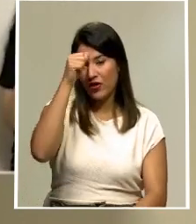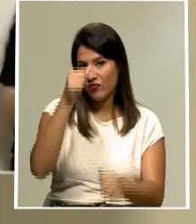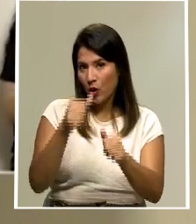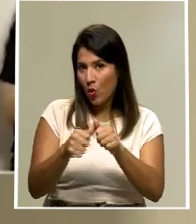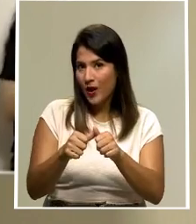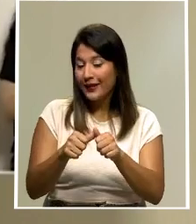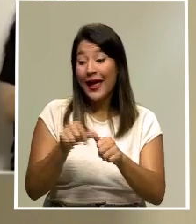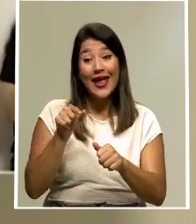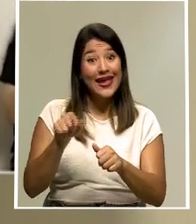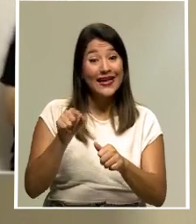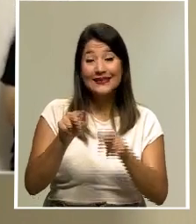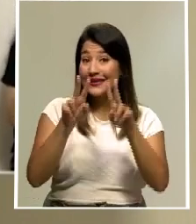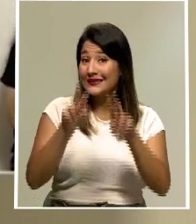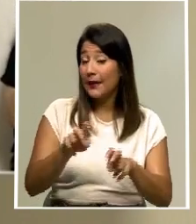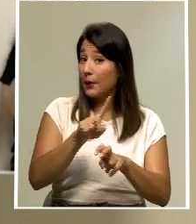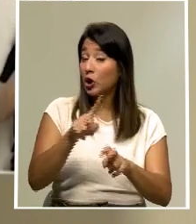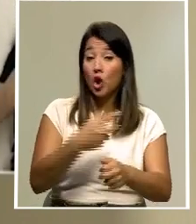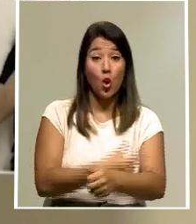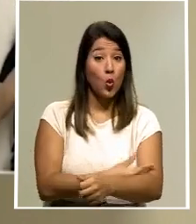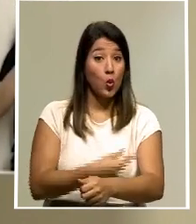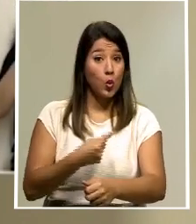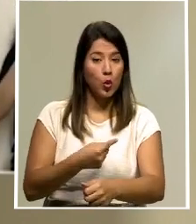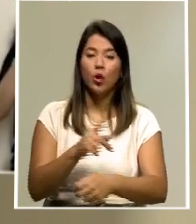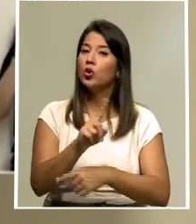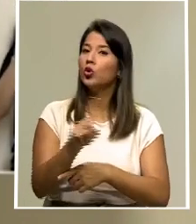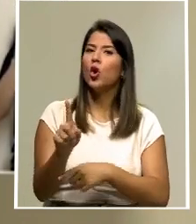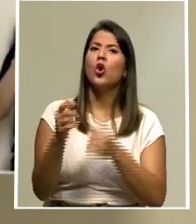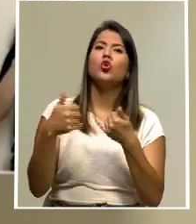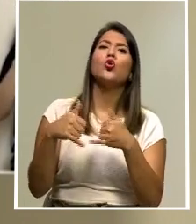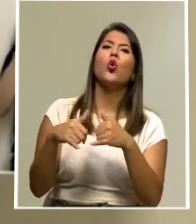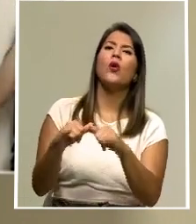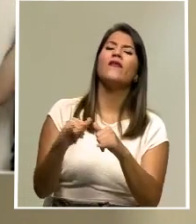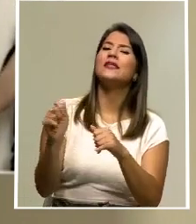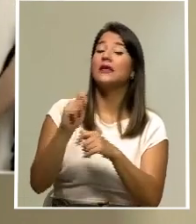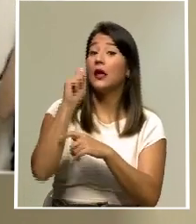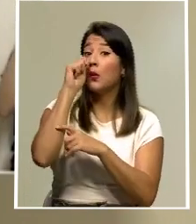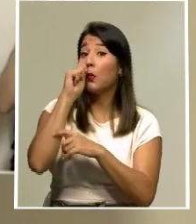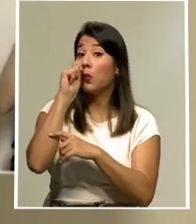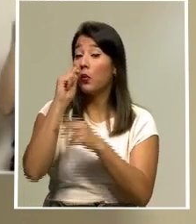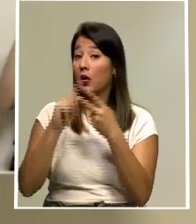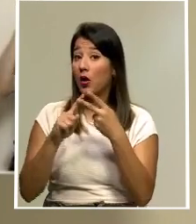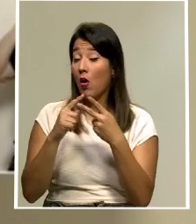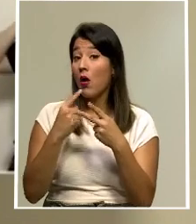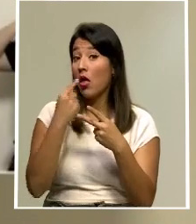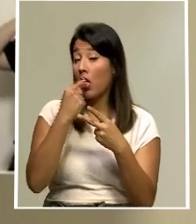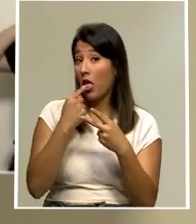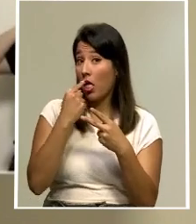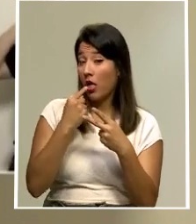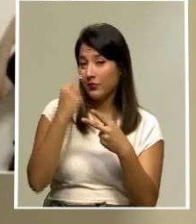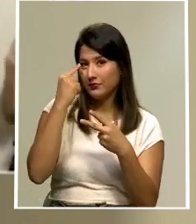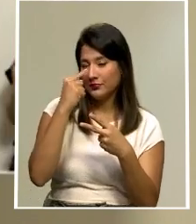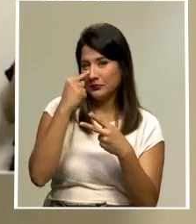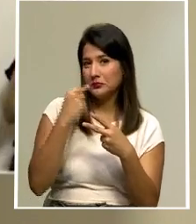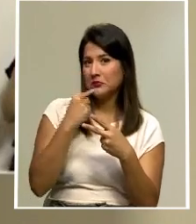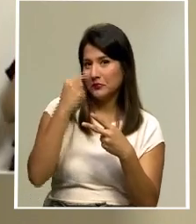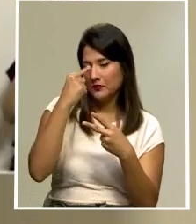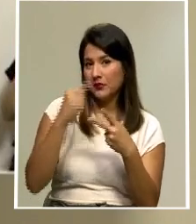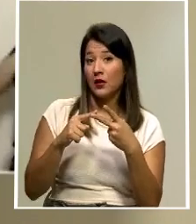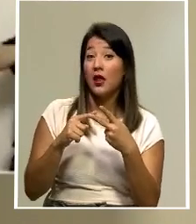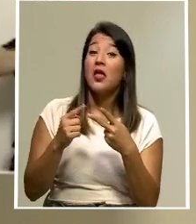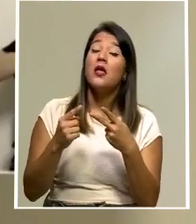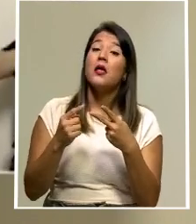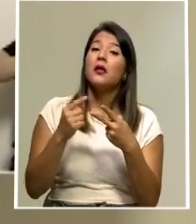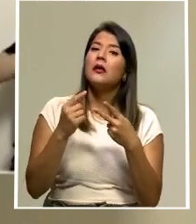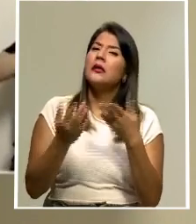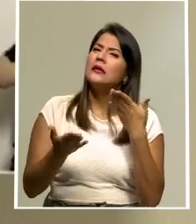sangre, sigue siendo con algún espécimen de la nasofaringe, de la nariz. Eventualmente se podría trabajar con